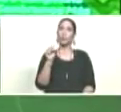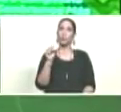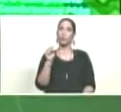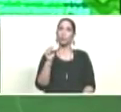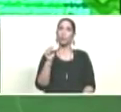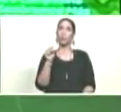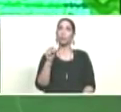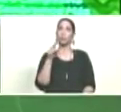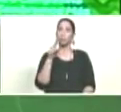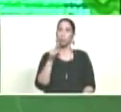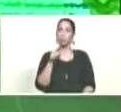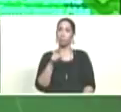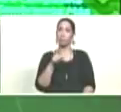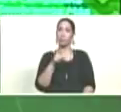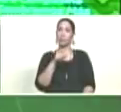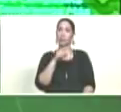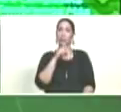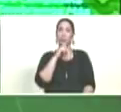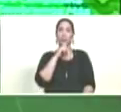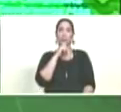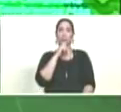Amarga esa lucha.